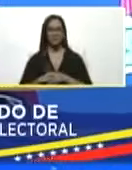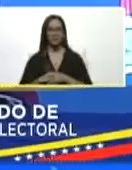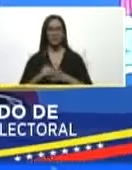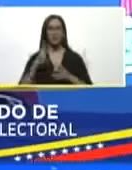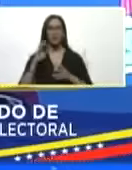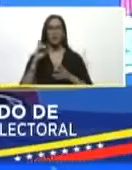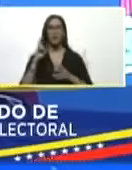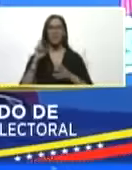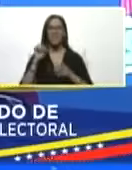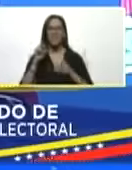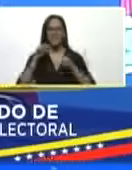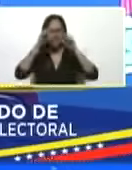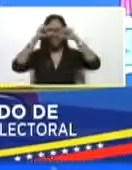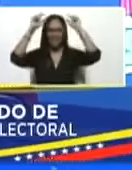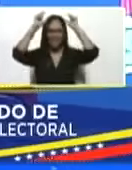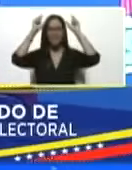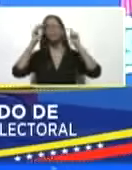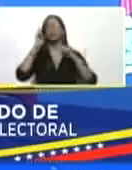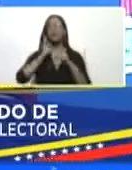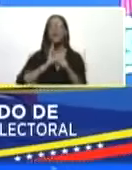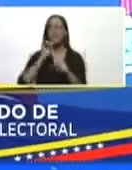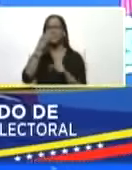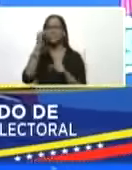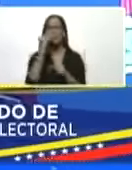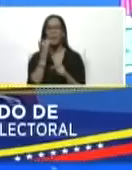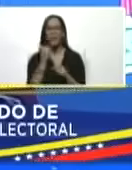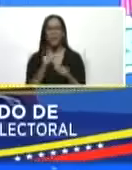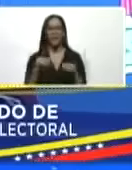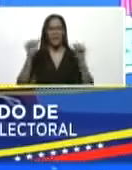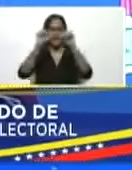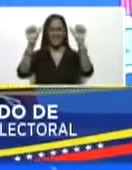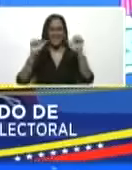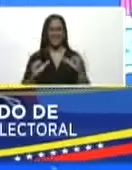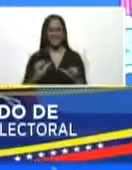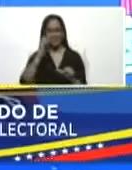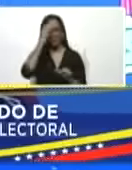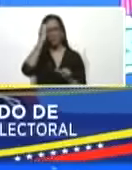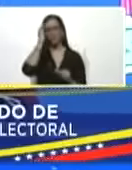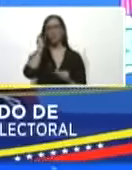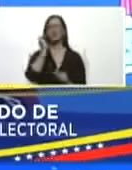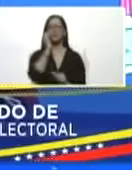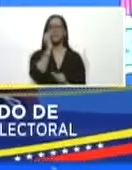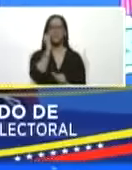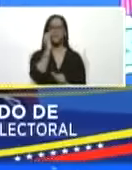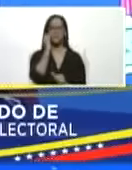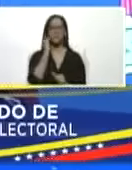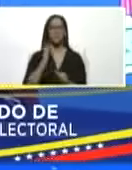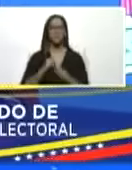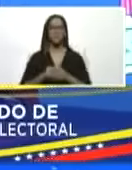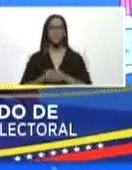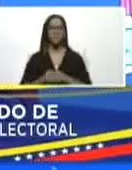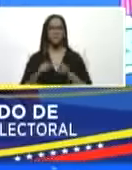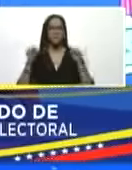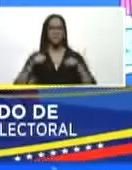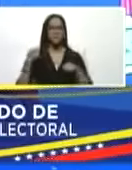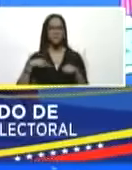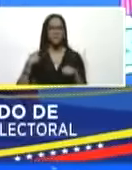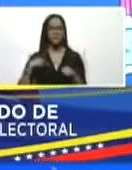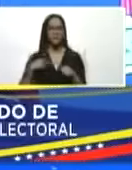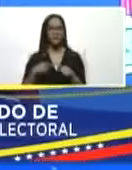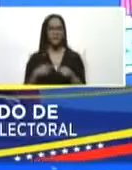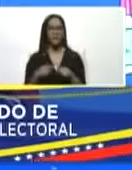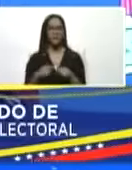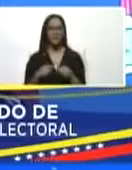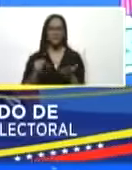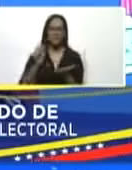Rodríguez, Bolívar, Zamora, el sistema EBR, Castro Soteldo, aquí lo tenemos, de